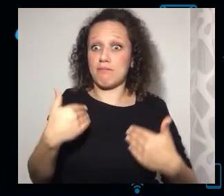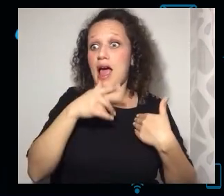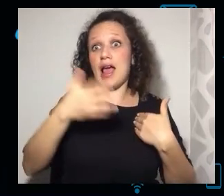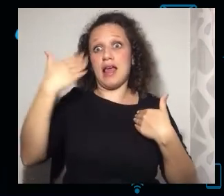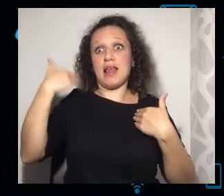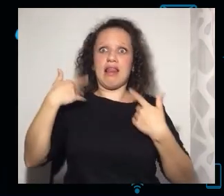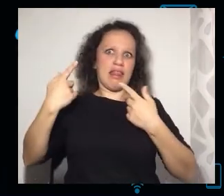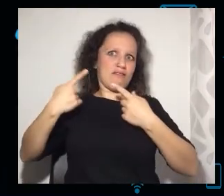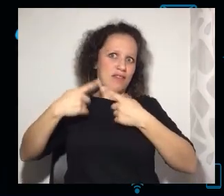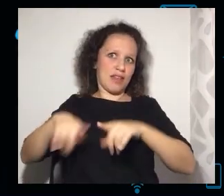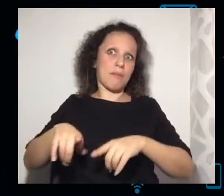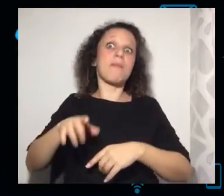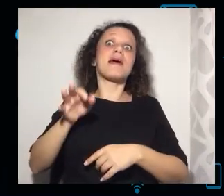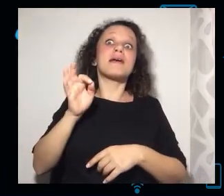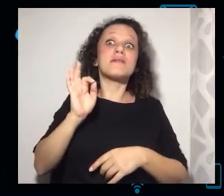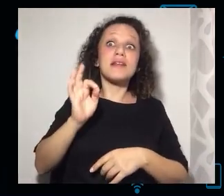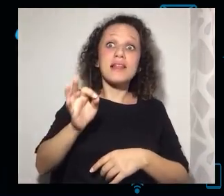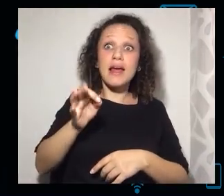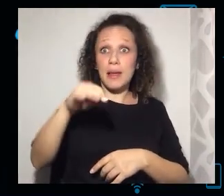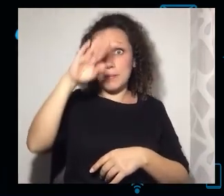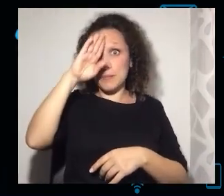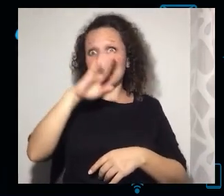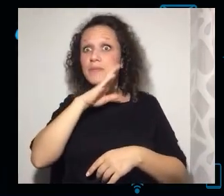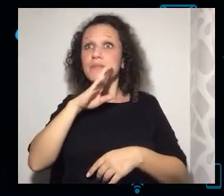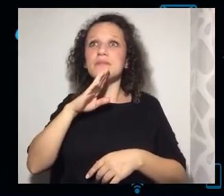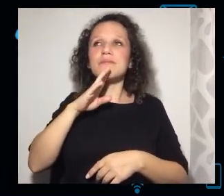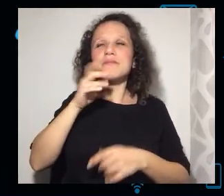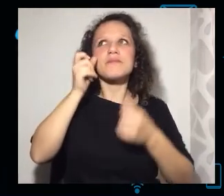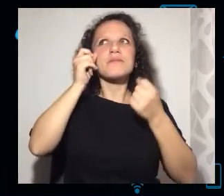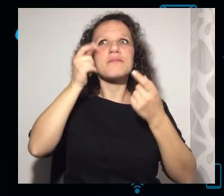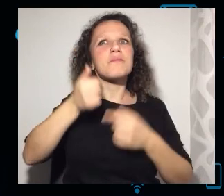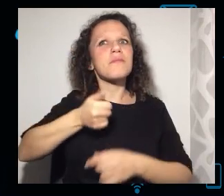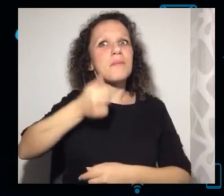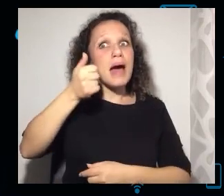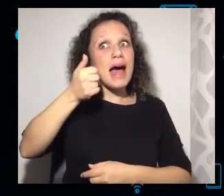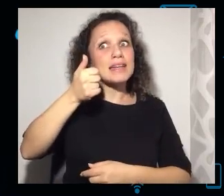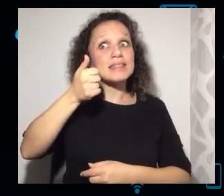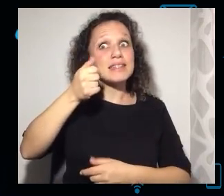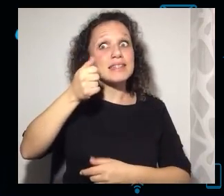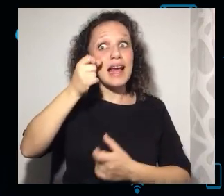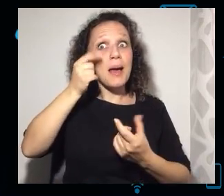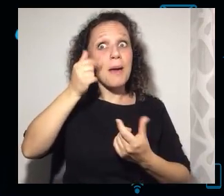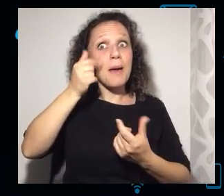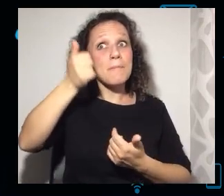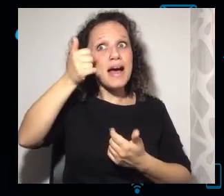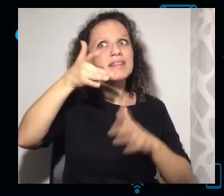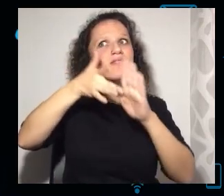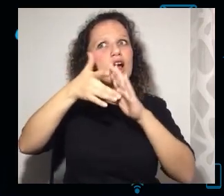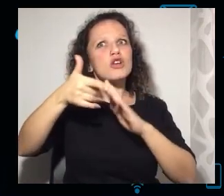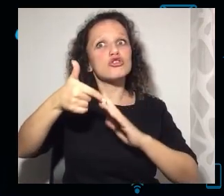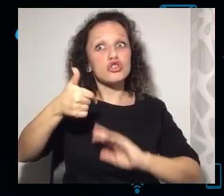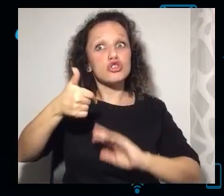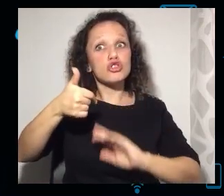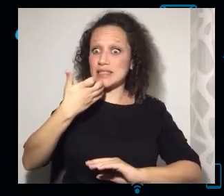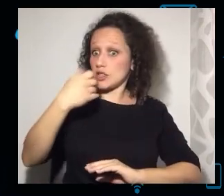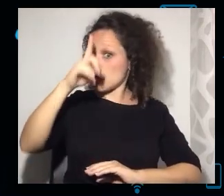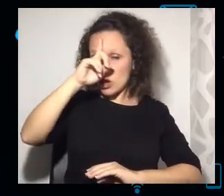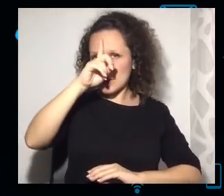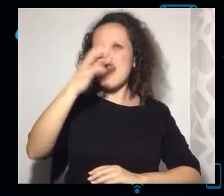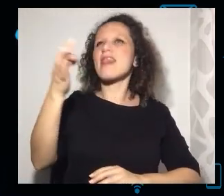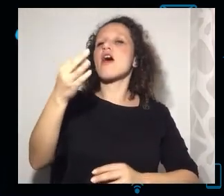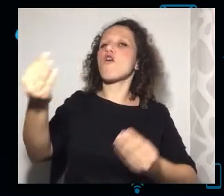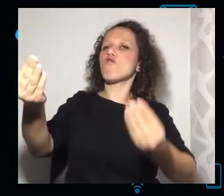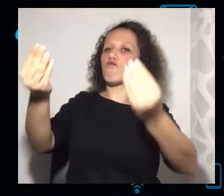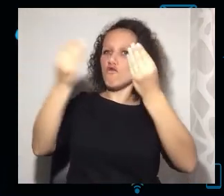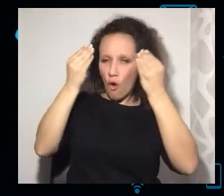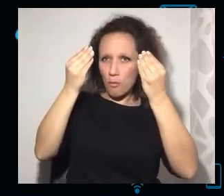mentalidad más consciente también tiene que ir incluida esa necesidad de formarme para lo que no sé hoy y creo que esto